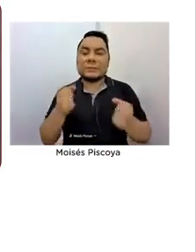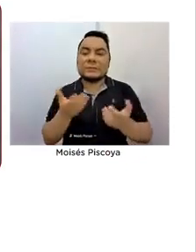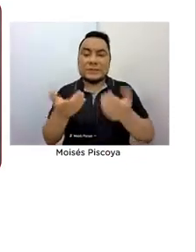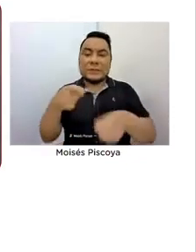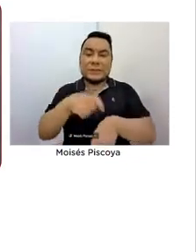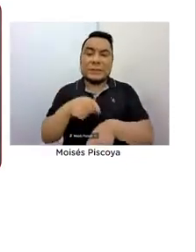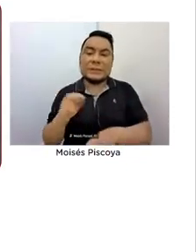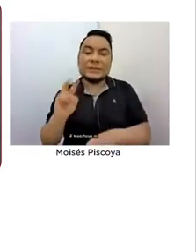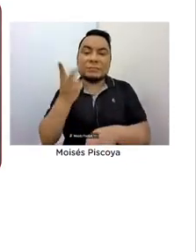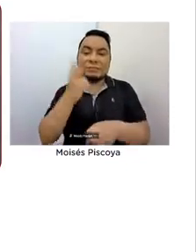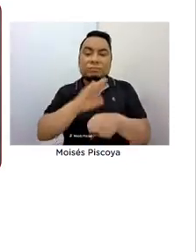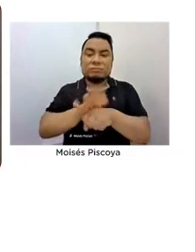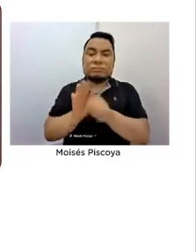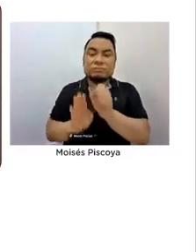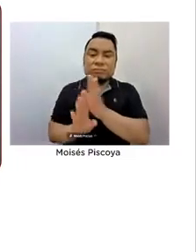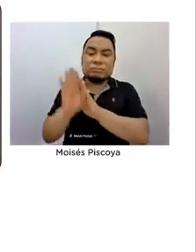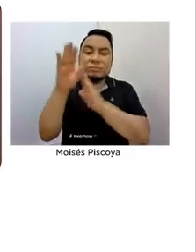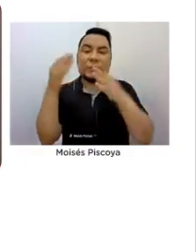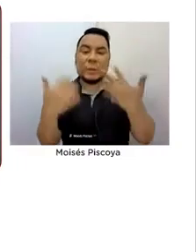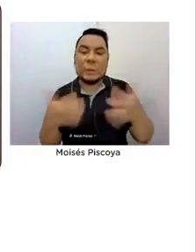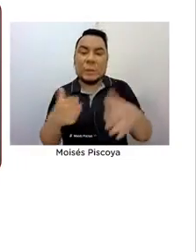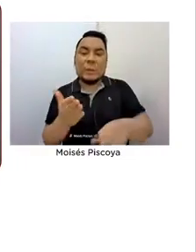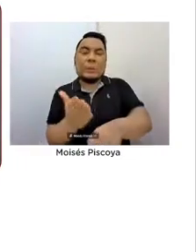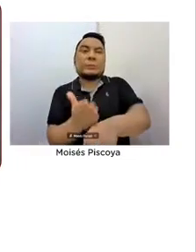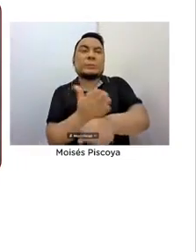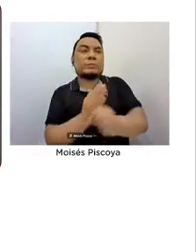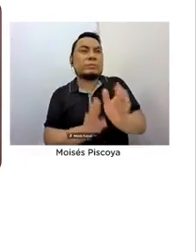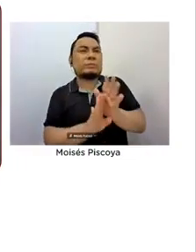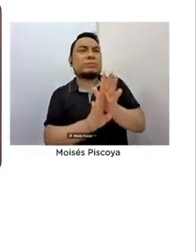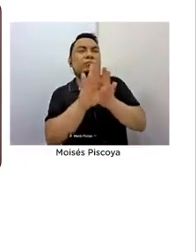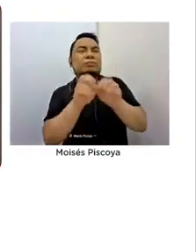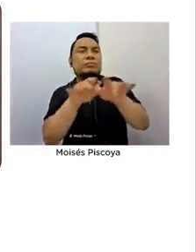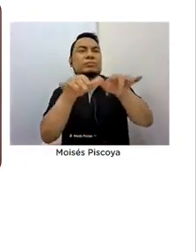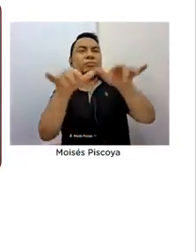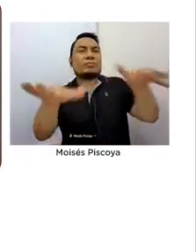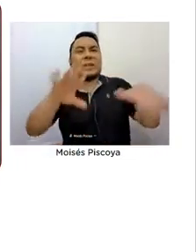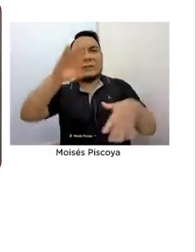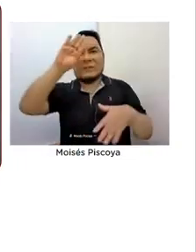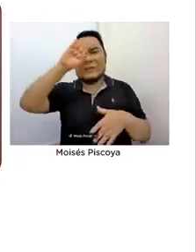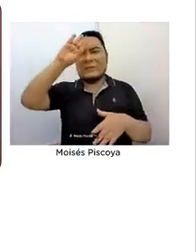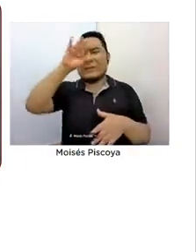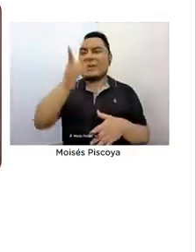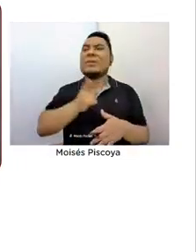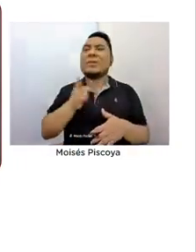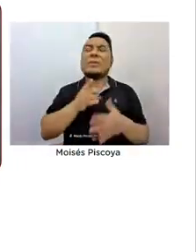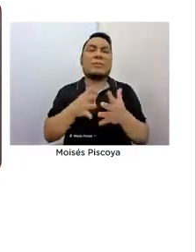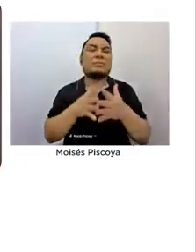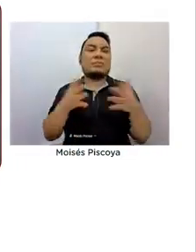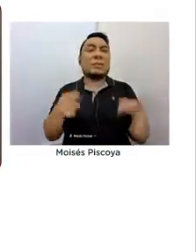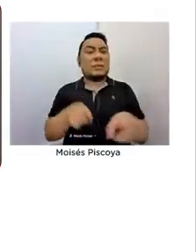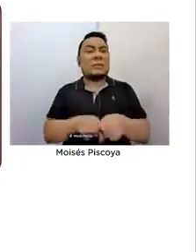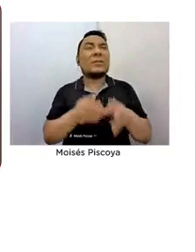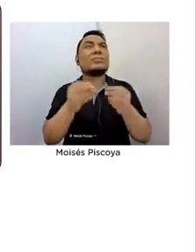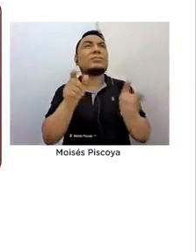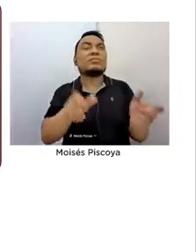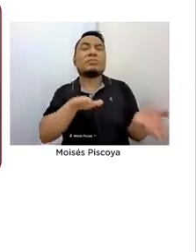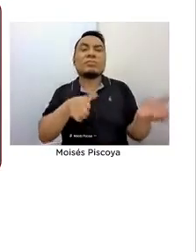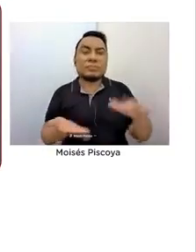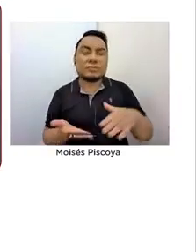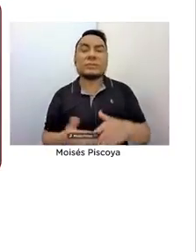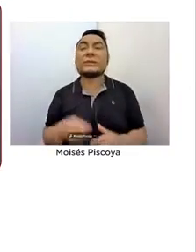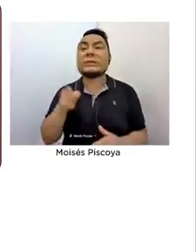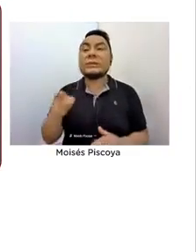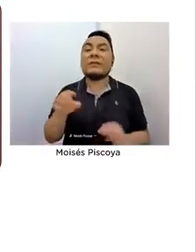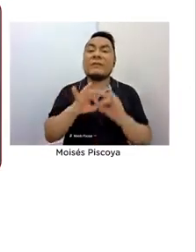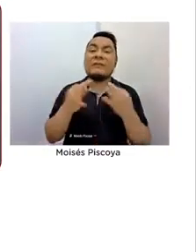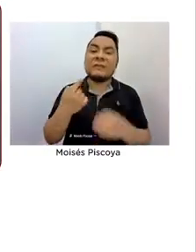segunda ola se ha elevado significativamente el número de contagios y por ende fallecimientos por COVID-19, afectando a